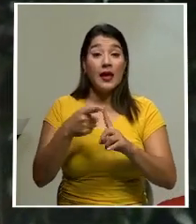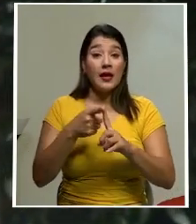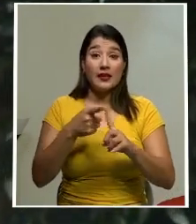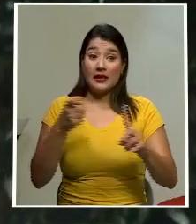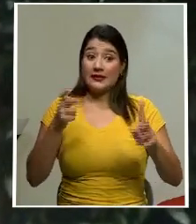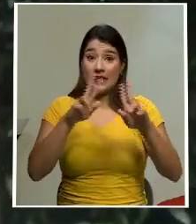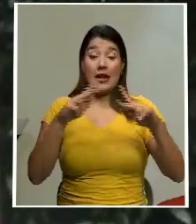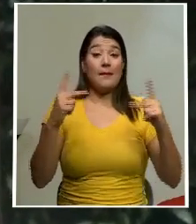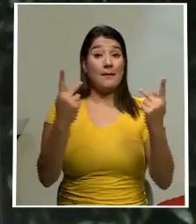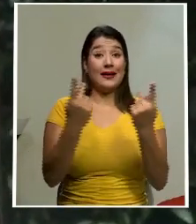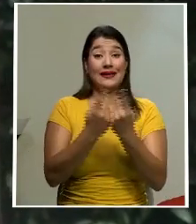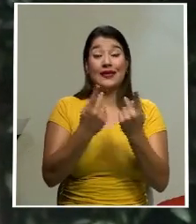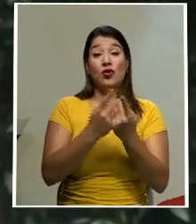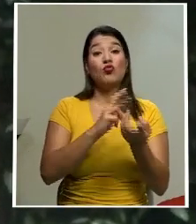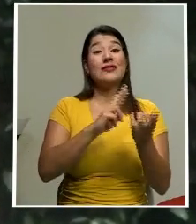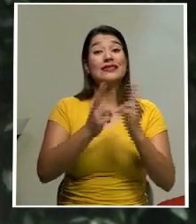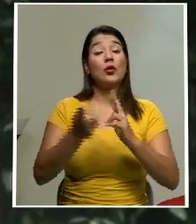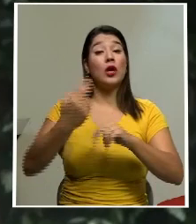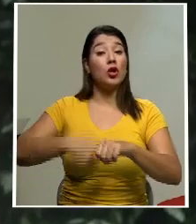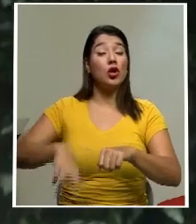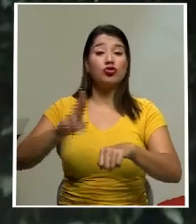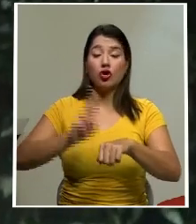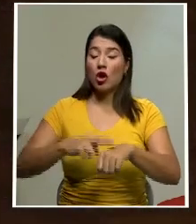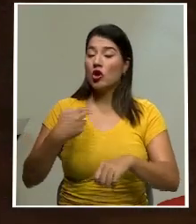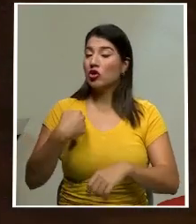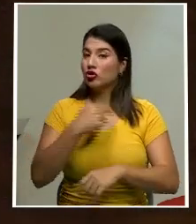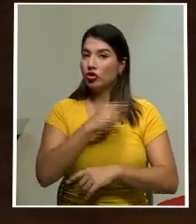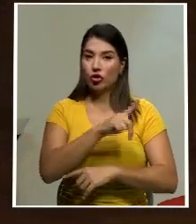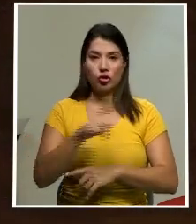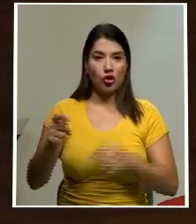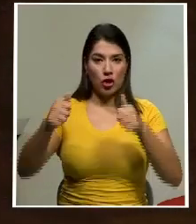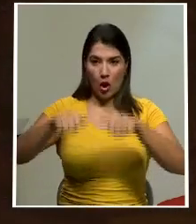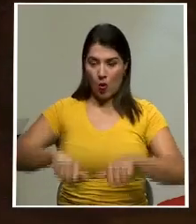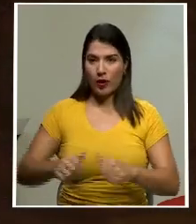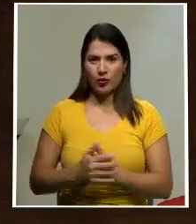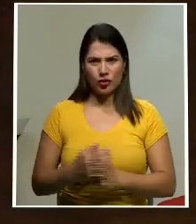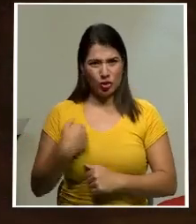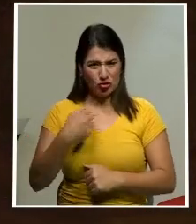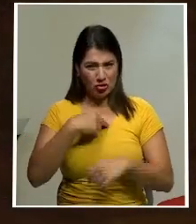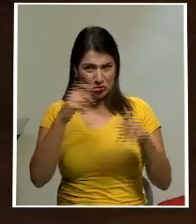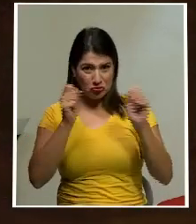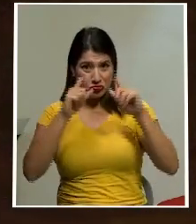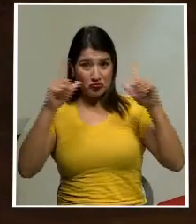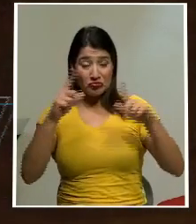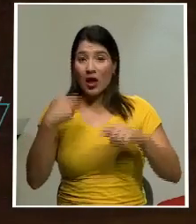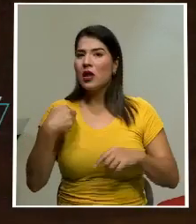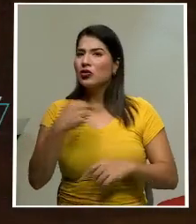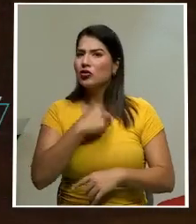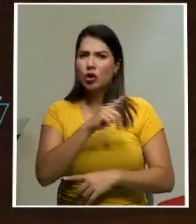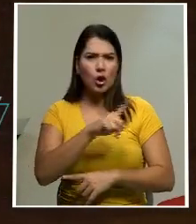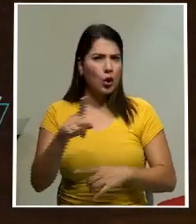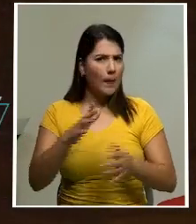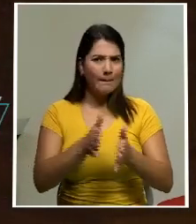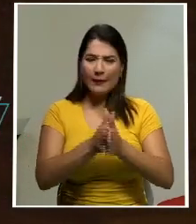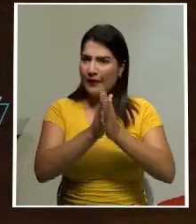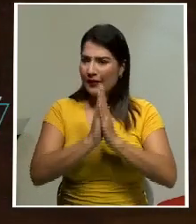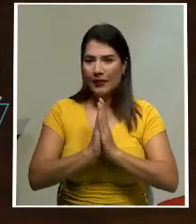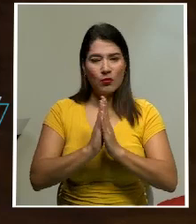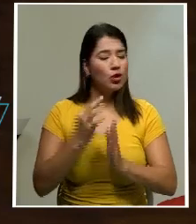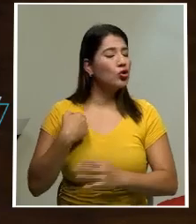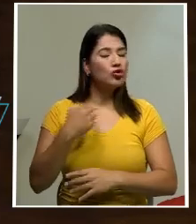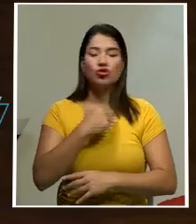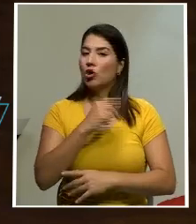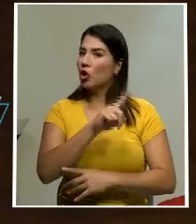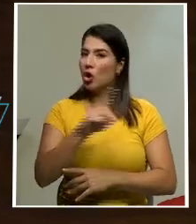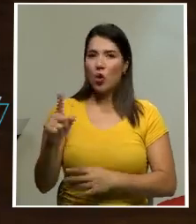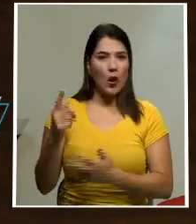de Restauración Nacional nosotros estamos en contra. Es algo que nos toma por sorpresa, es algo que nosotros no solicitamos y no estábamos esperando